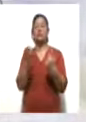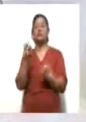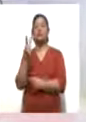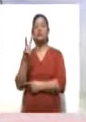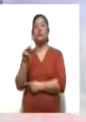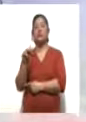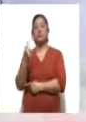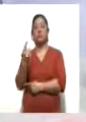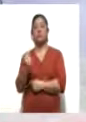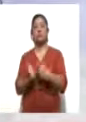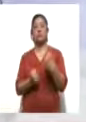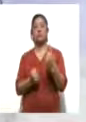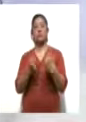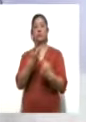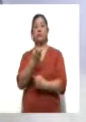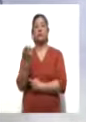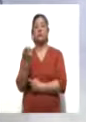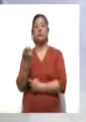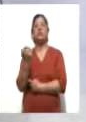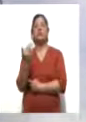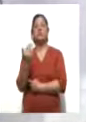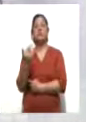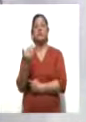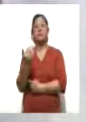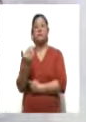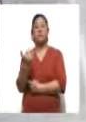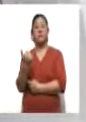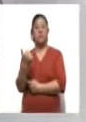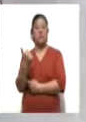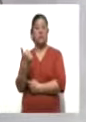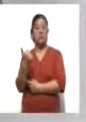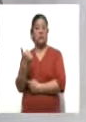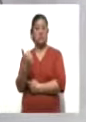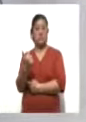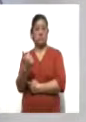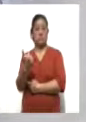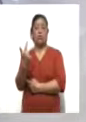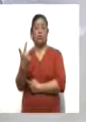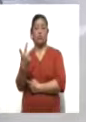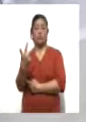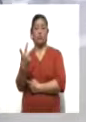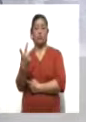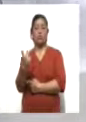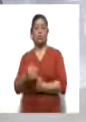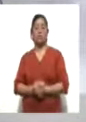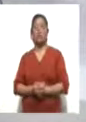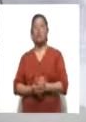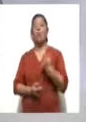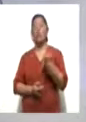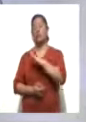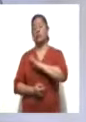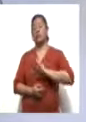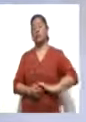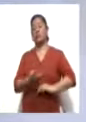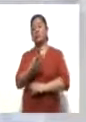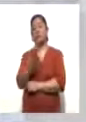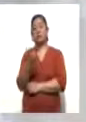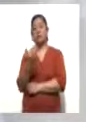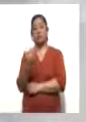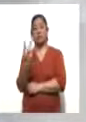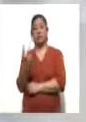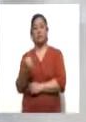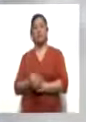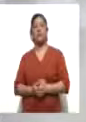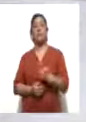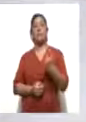282, Zompantepec 281, Teolocholco 258, Xalostoc 252,